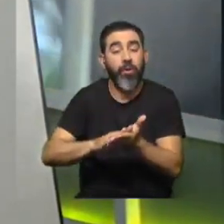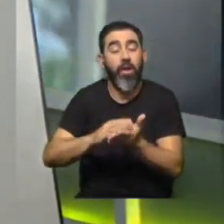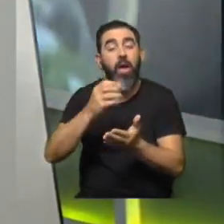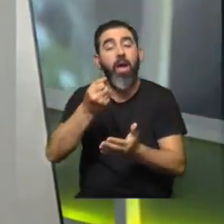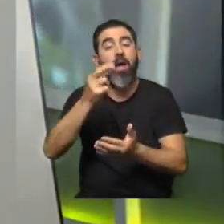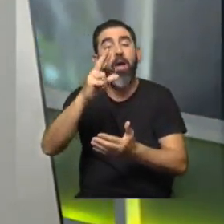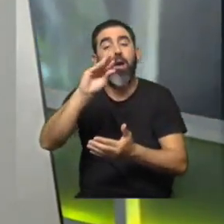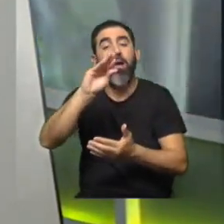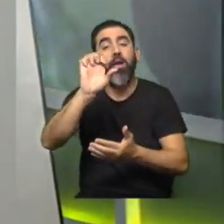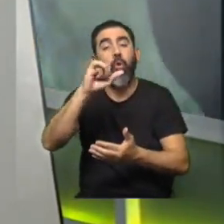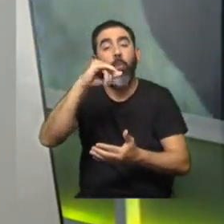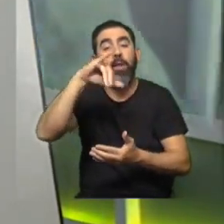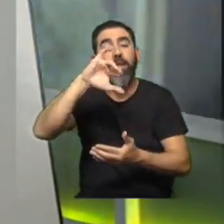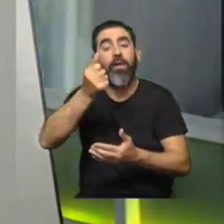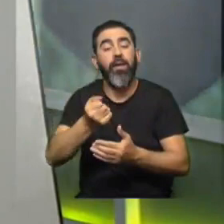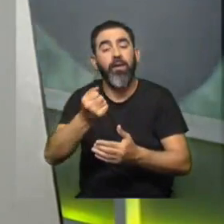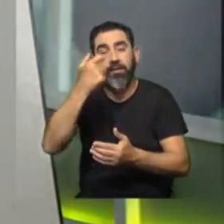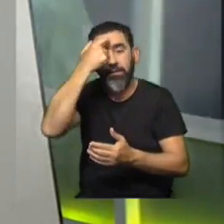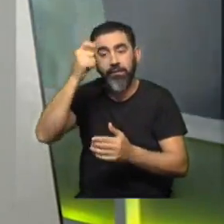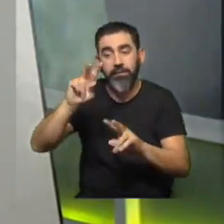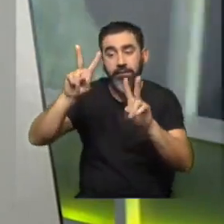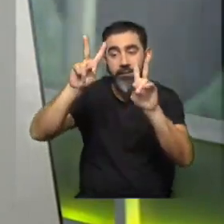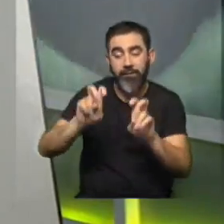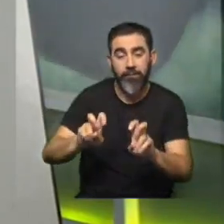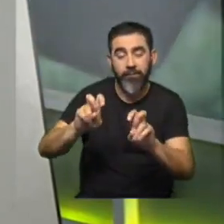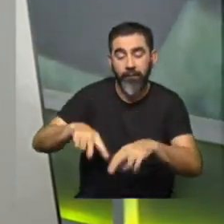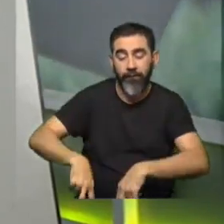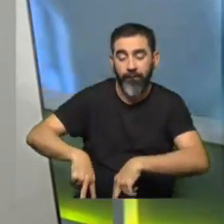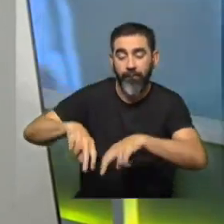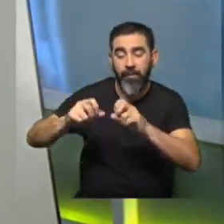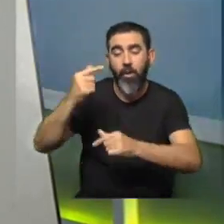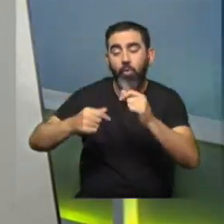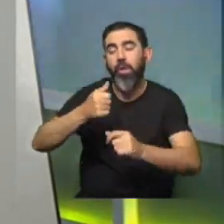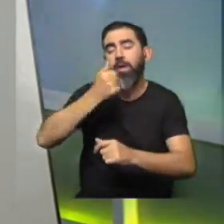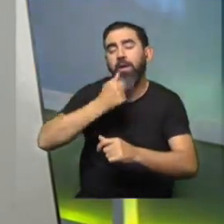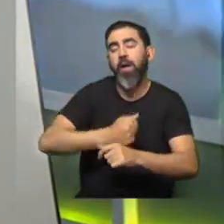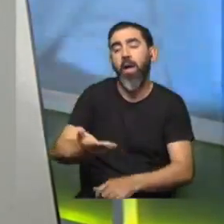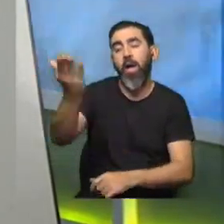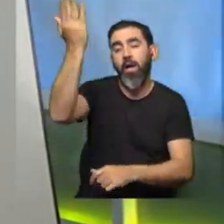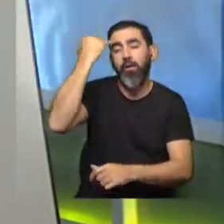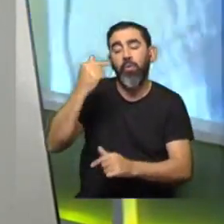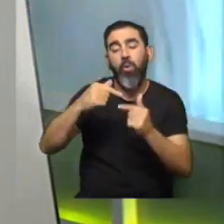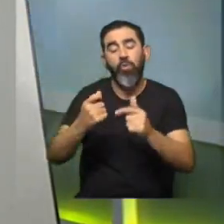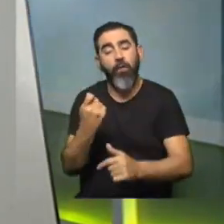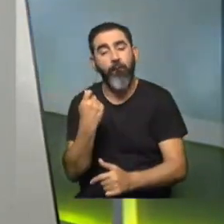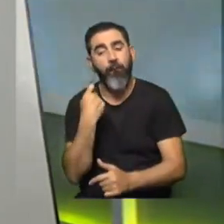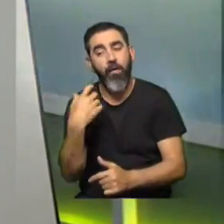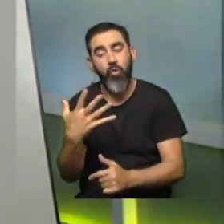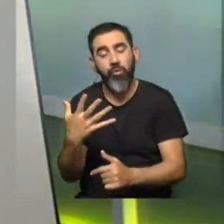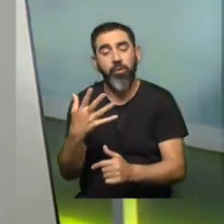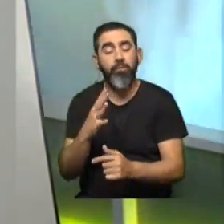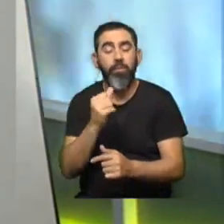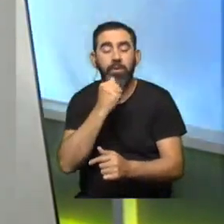arqueometría, técnicas científicas usadas para investigar objetos antiguos y justamente de objetos valiosos que nos cuentan la